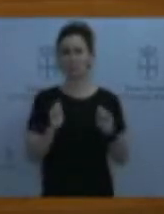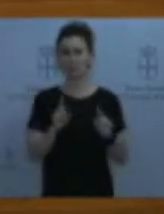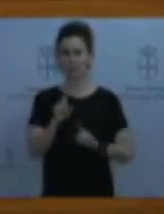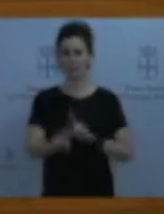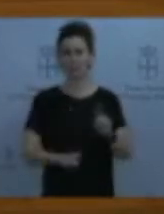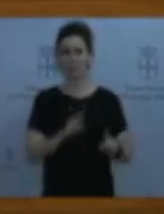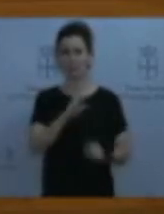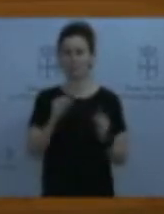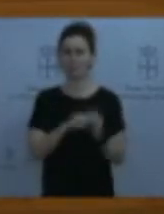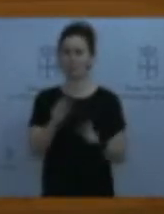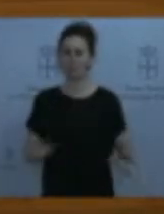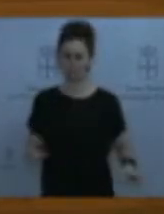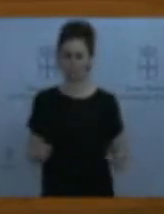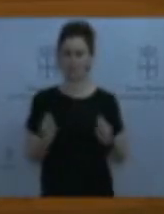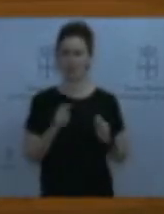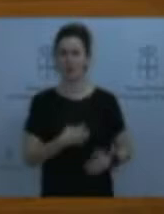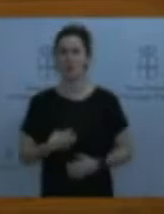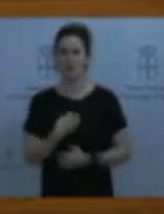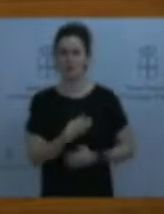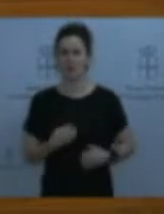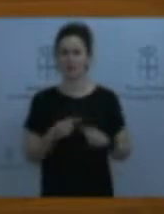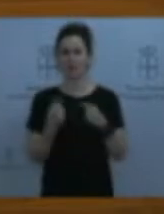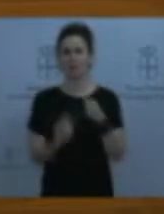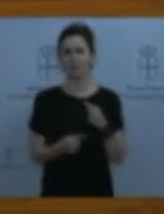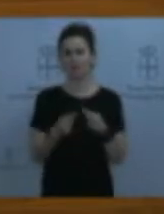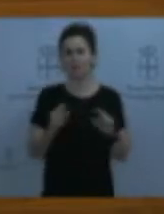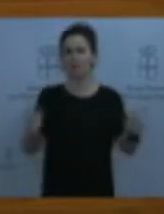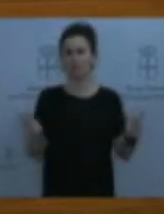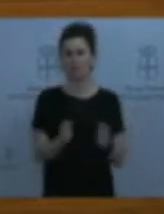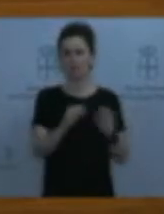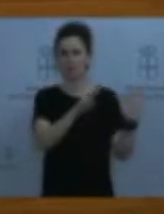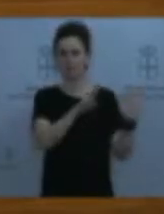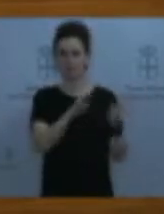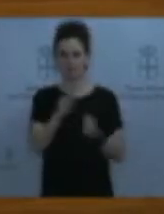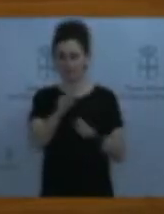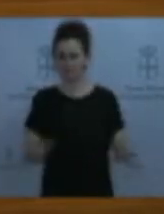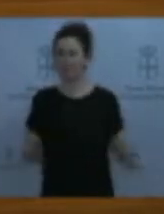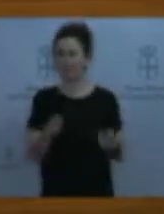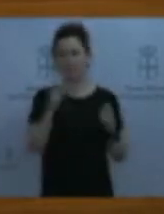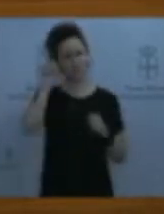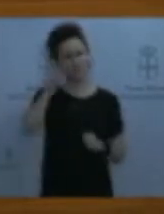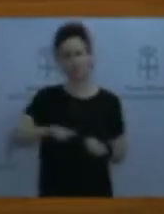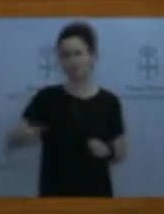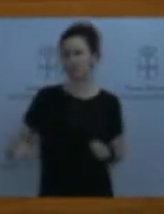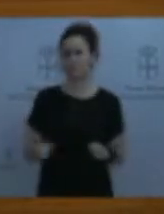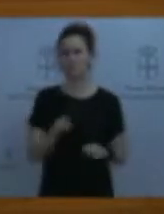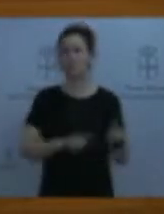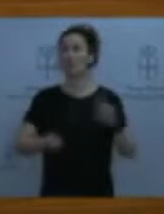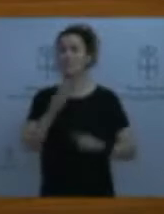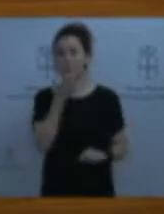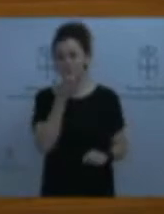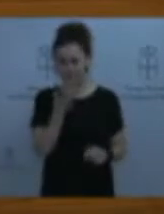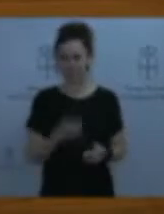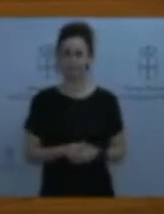3.000 personas en Asturias. Estamos hablando de un déficit de profesorado de 700 personas. Estamos hablando de problemas, por